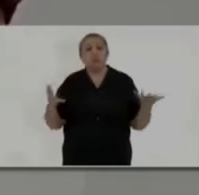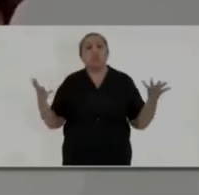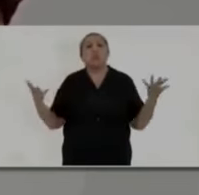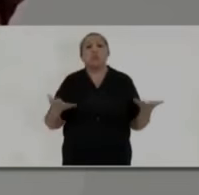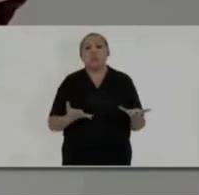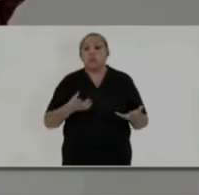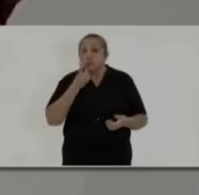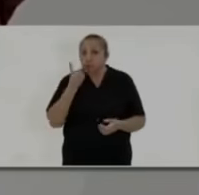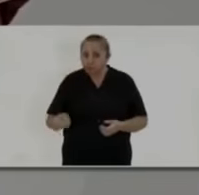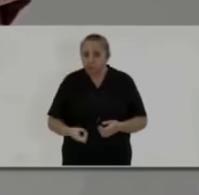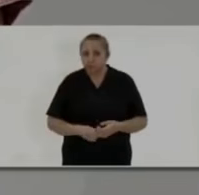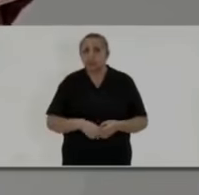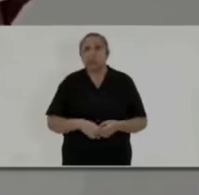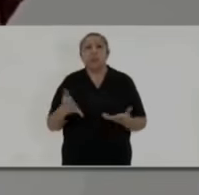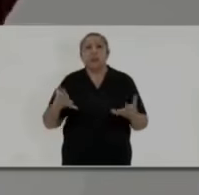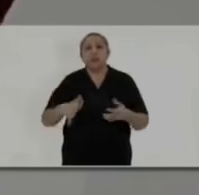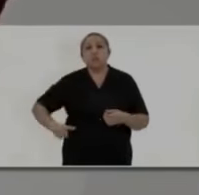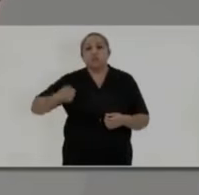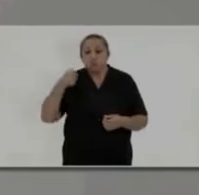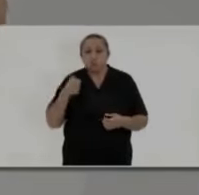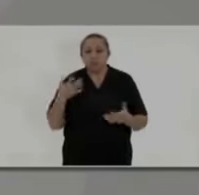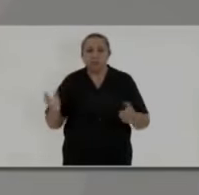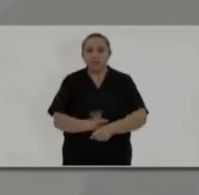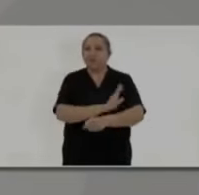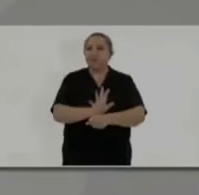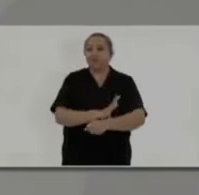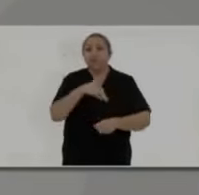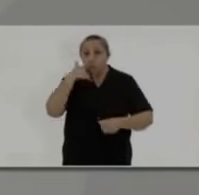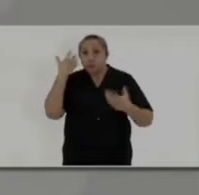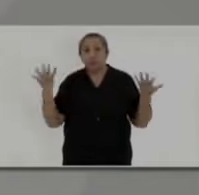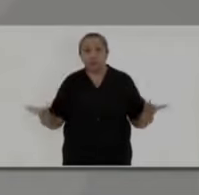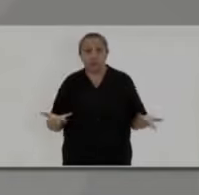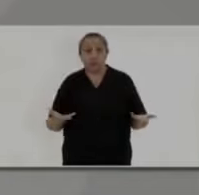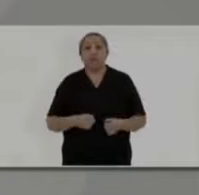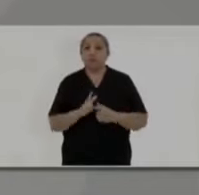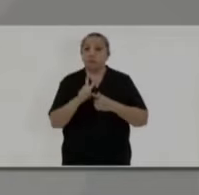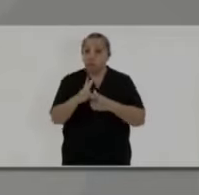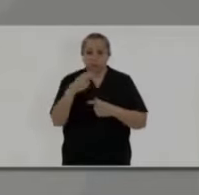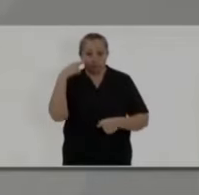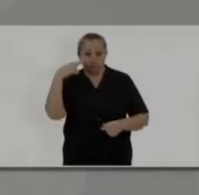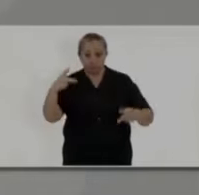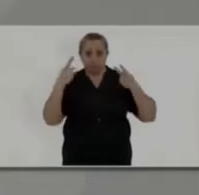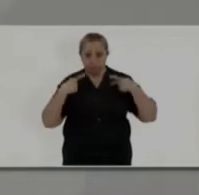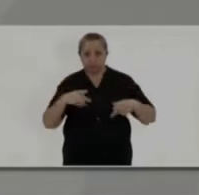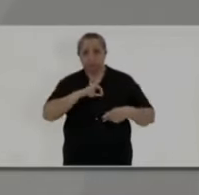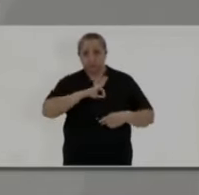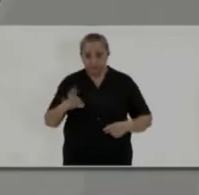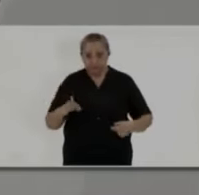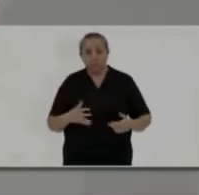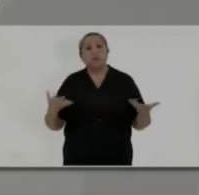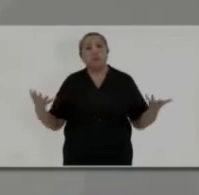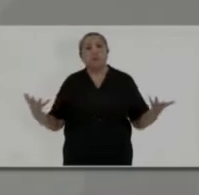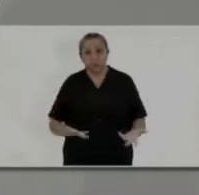es Beatriz, quien no solo es más completa y conocida que su rival de equipo, es una mujer de estado y sus hechos y experiencia lo